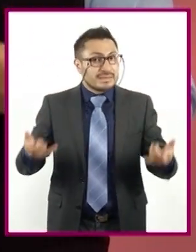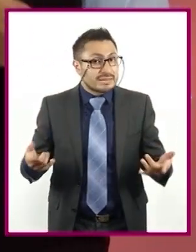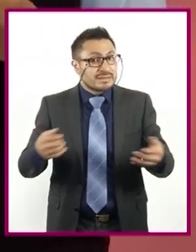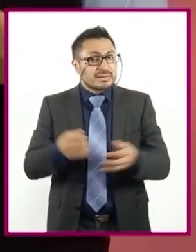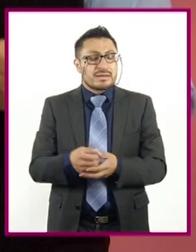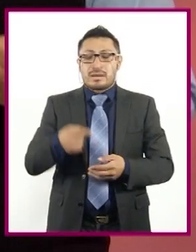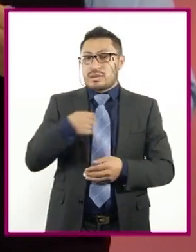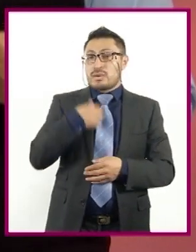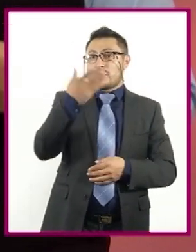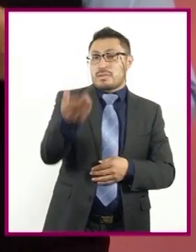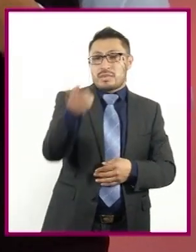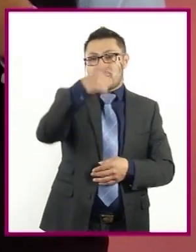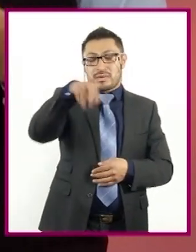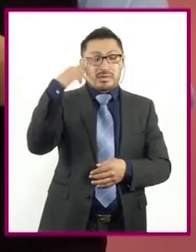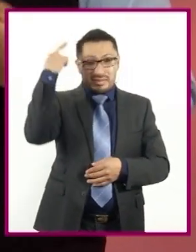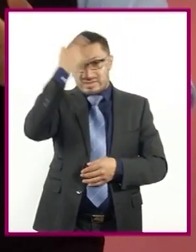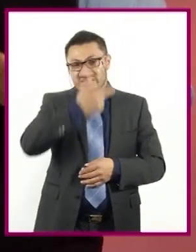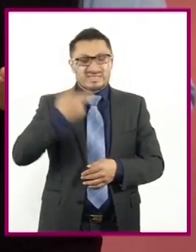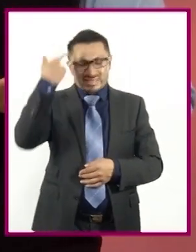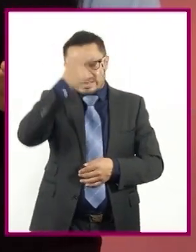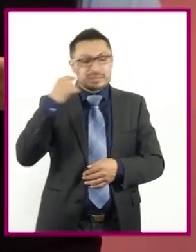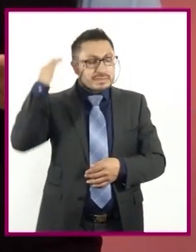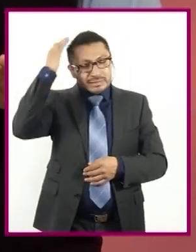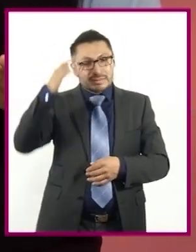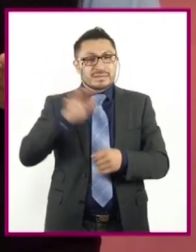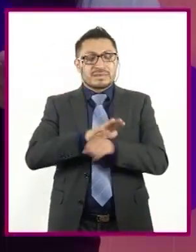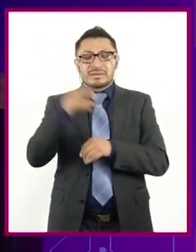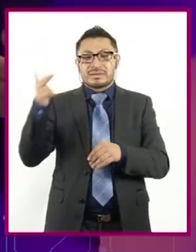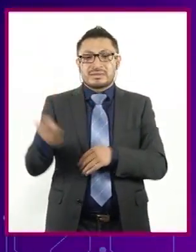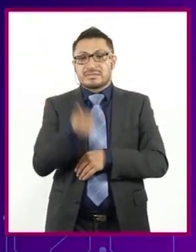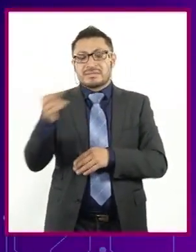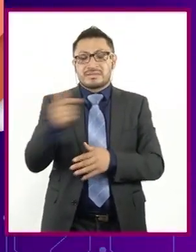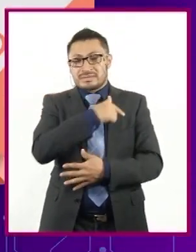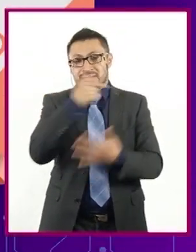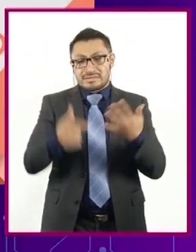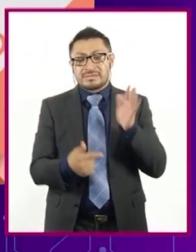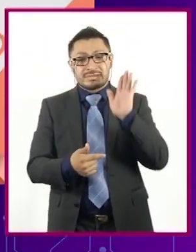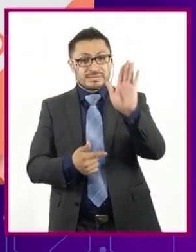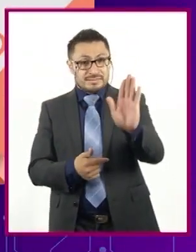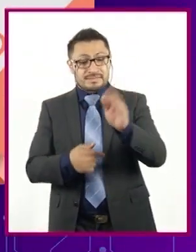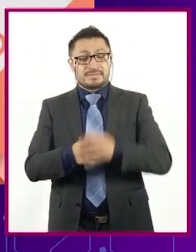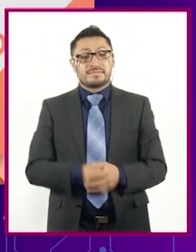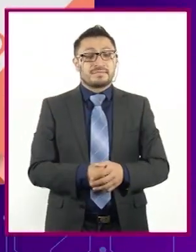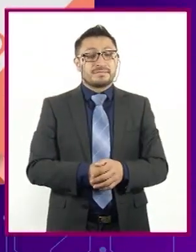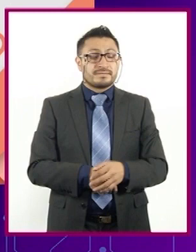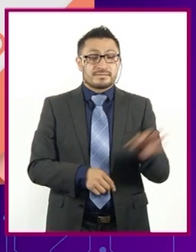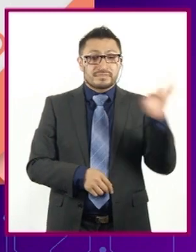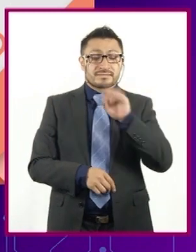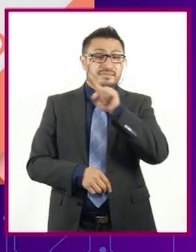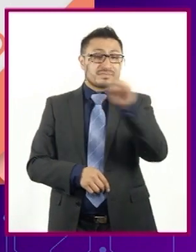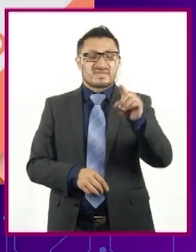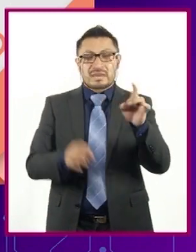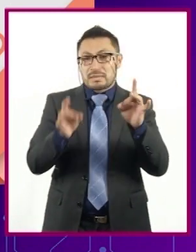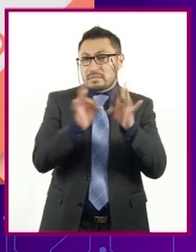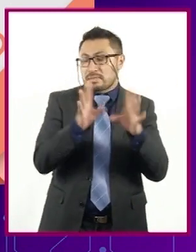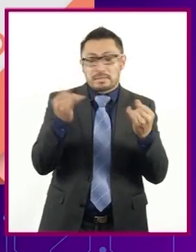les pido que reflexionen acerca de las siguientes preguntas. ¿Alguna vez han estado en situaciones